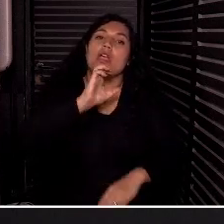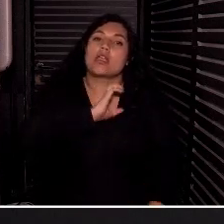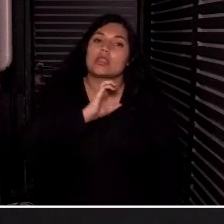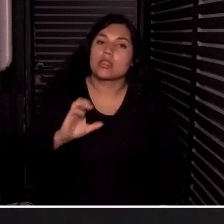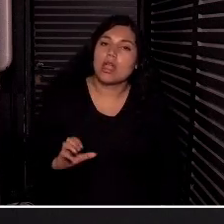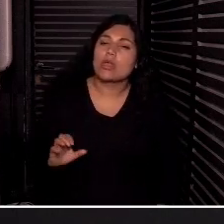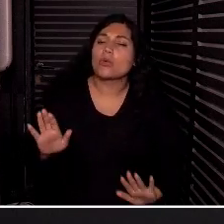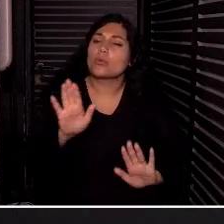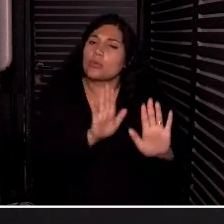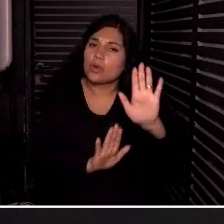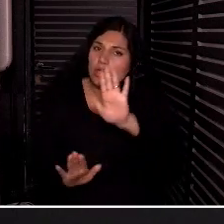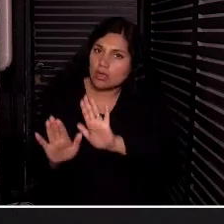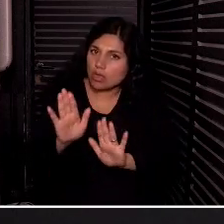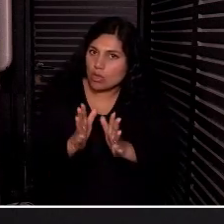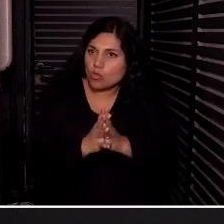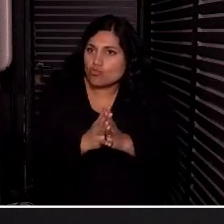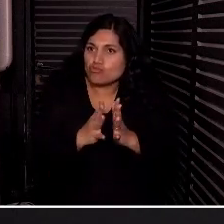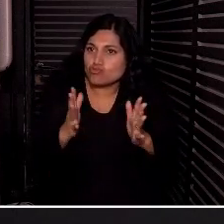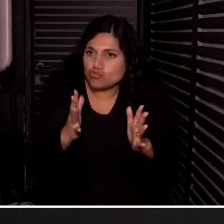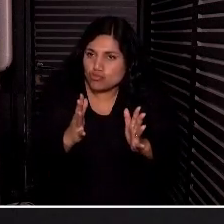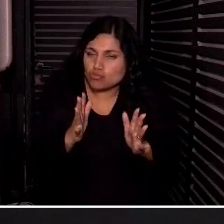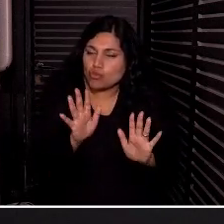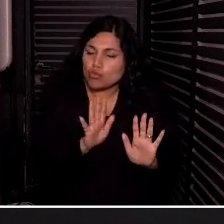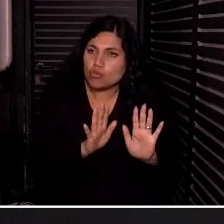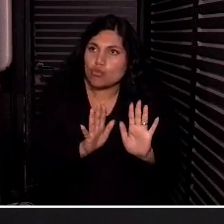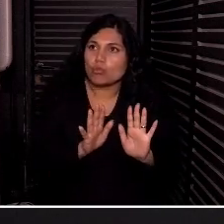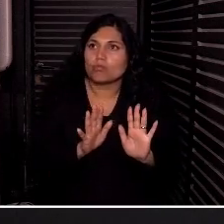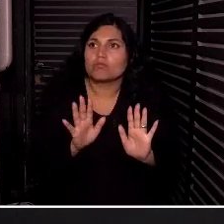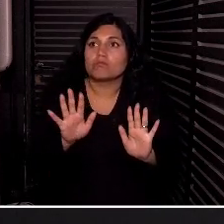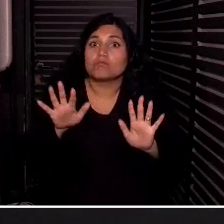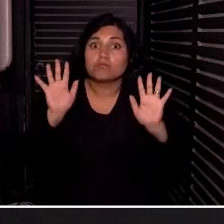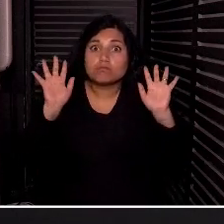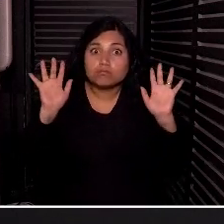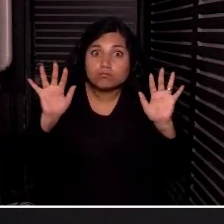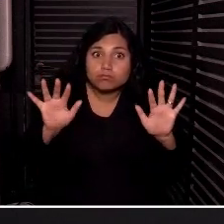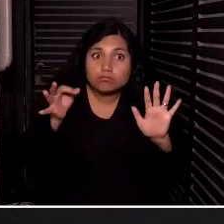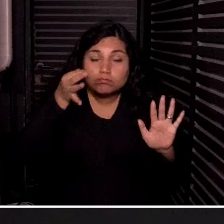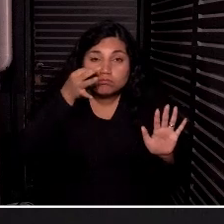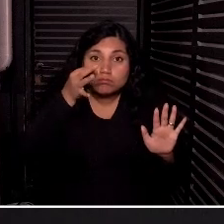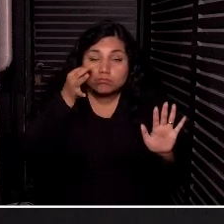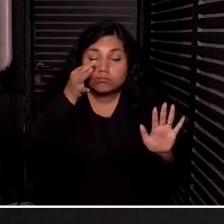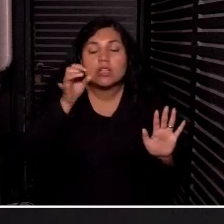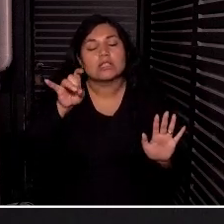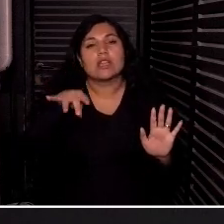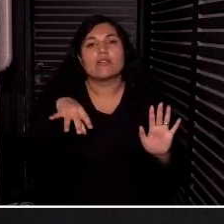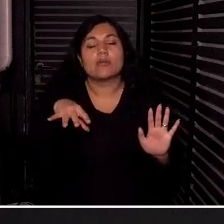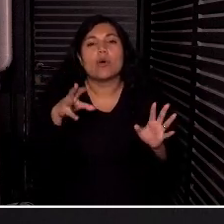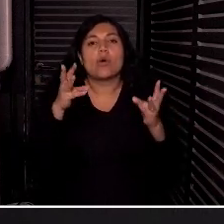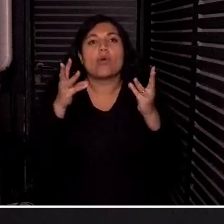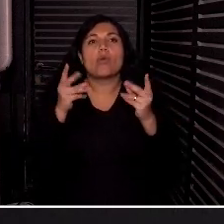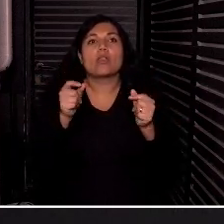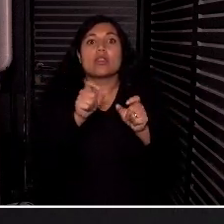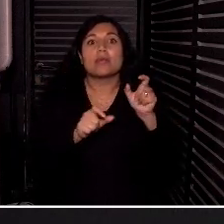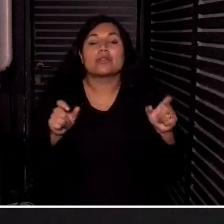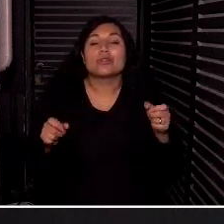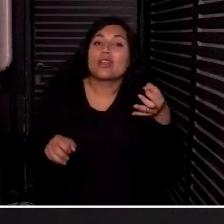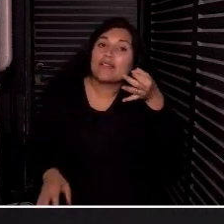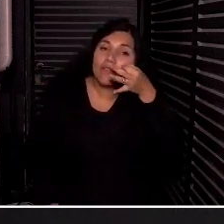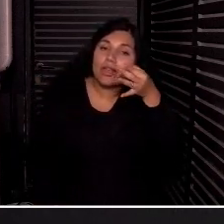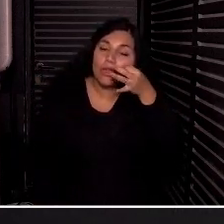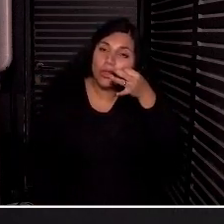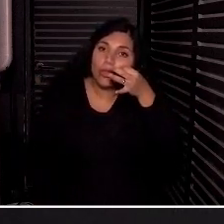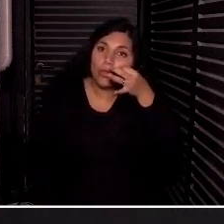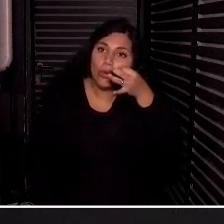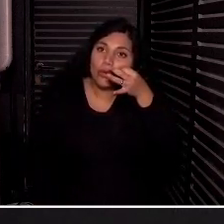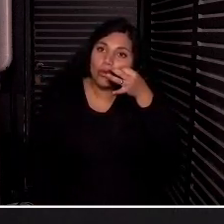cuidado y también conv vocación de audiencia nosotros cada día sabemos si lo que pusimos fue visto y como visto con